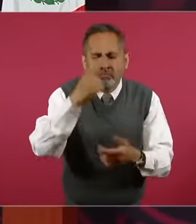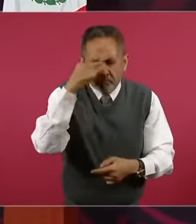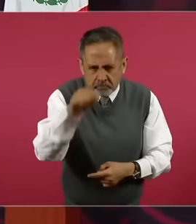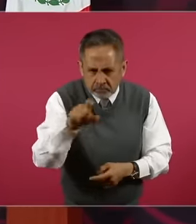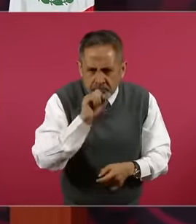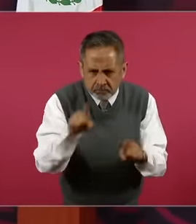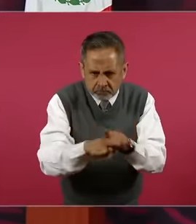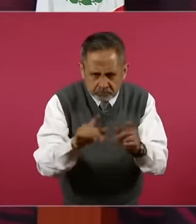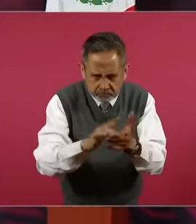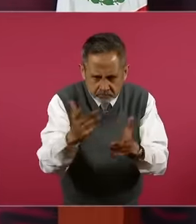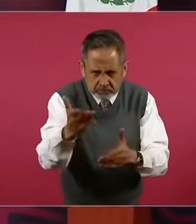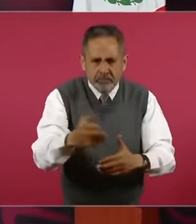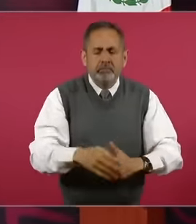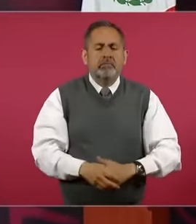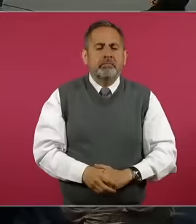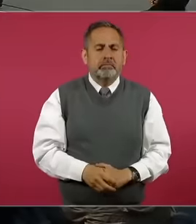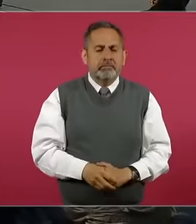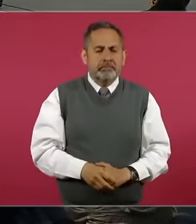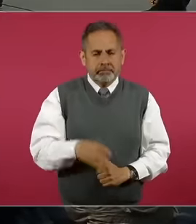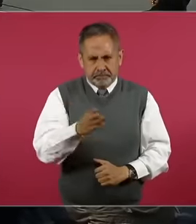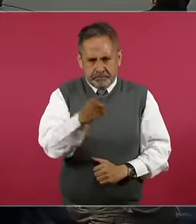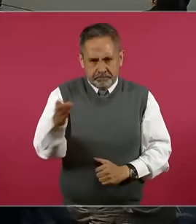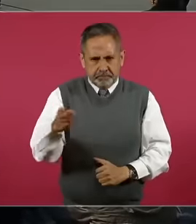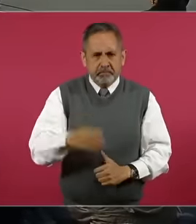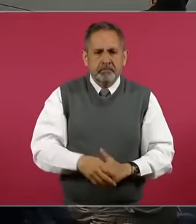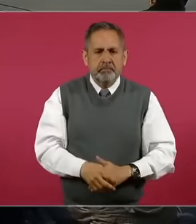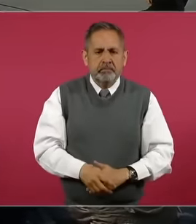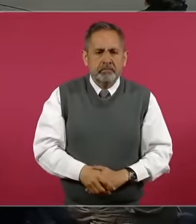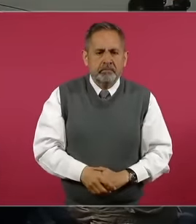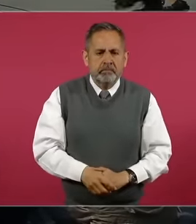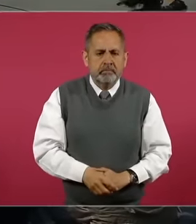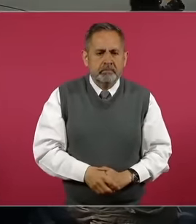también. Vamos acá.